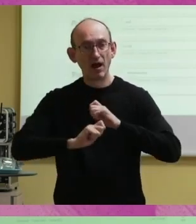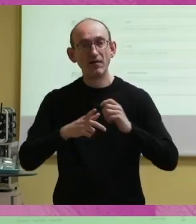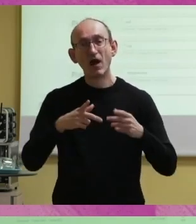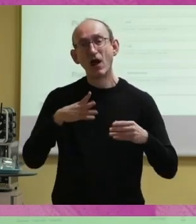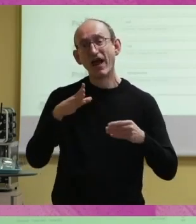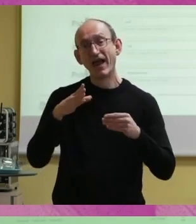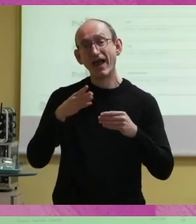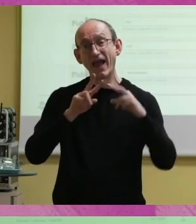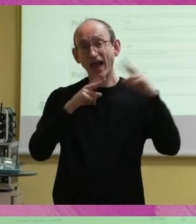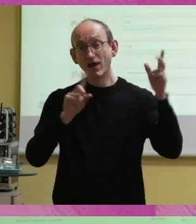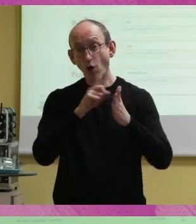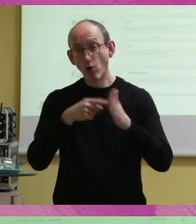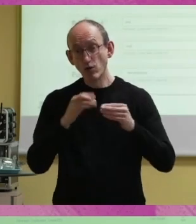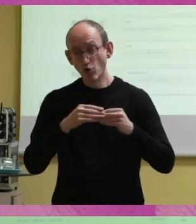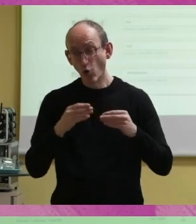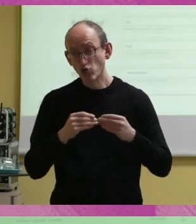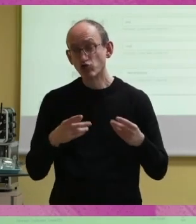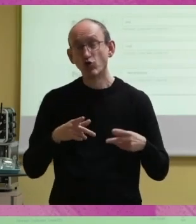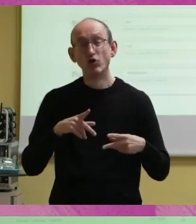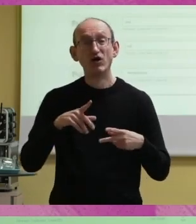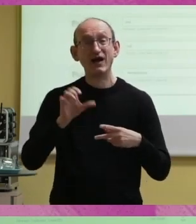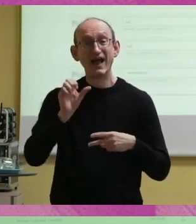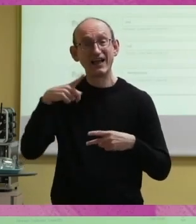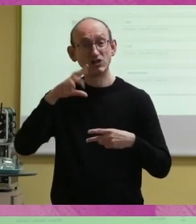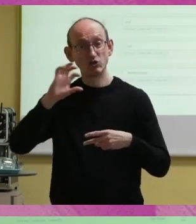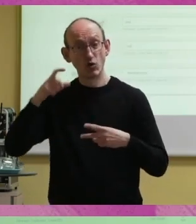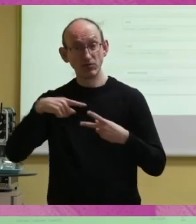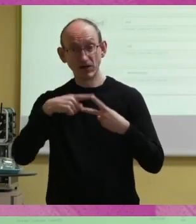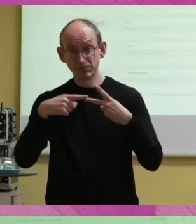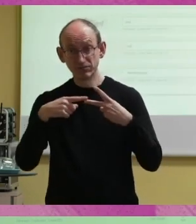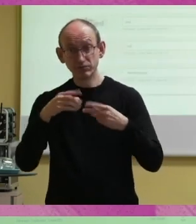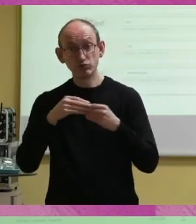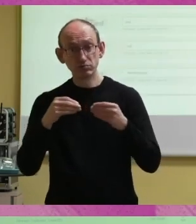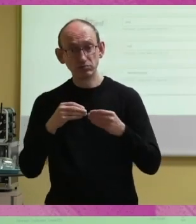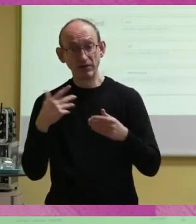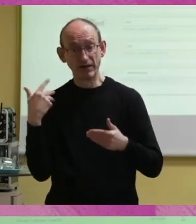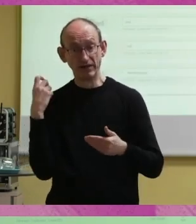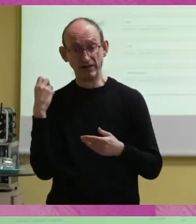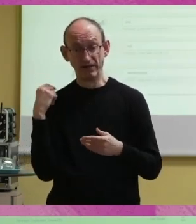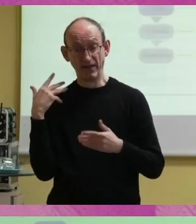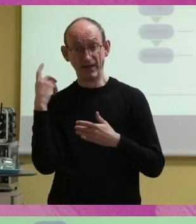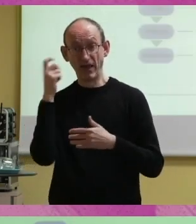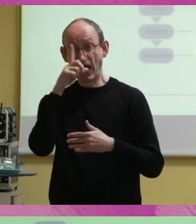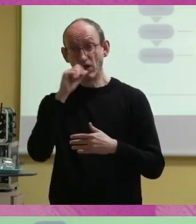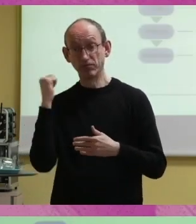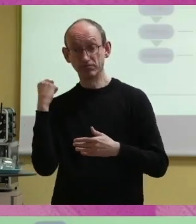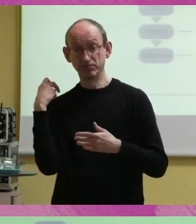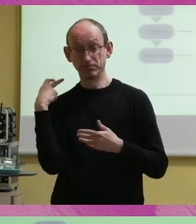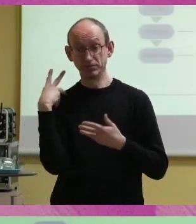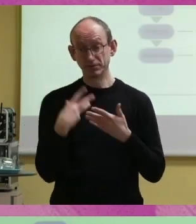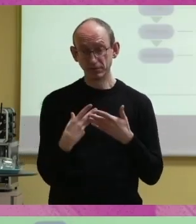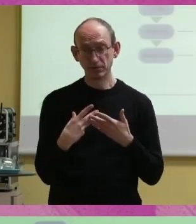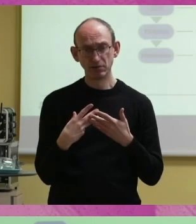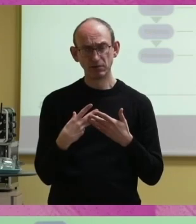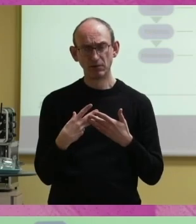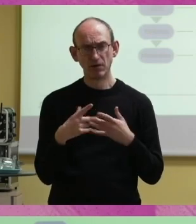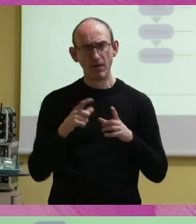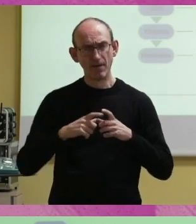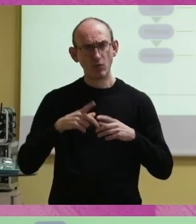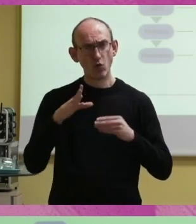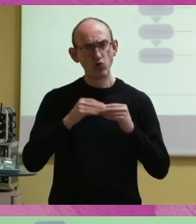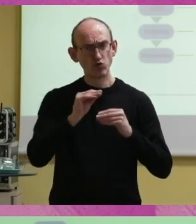el uso de exomas, vemos cómo ha crecido exponencialmente en los últimos años. Y es porque son herramientas súper